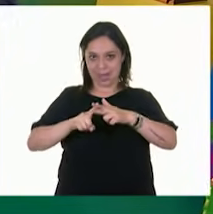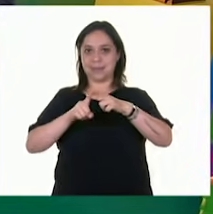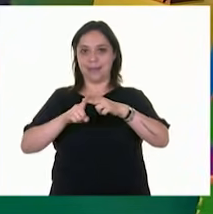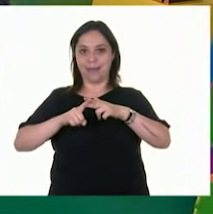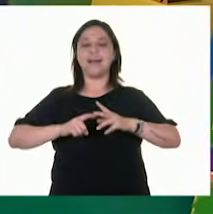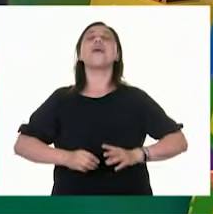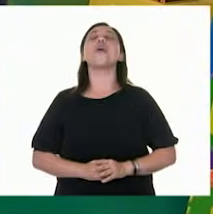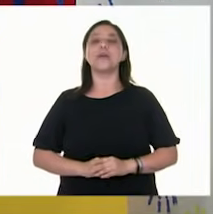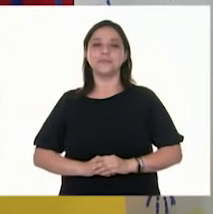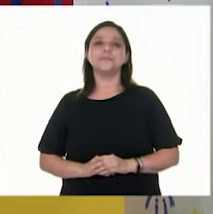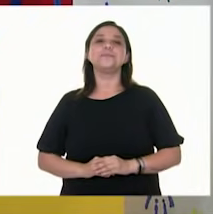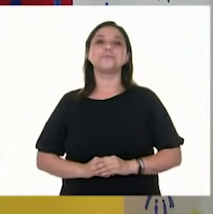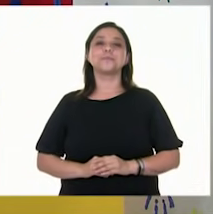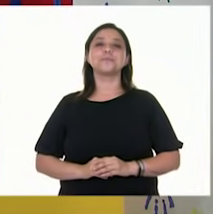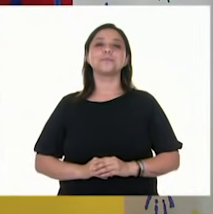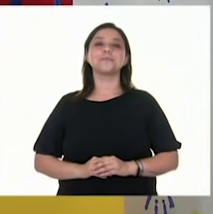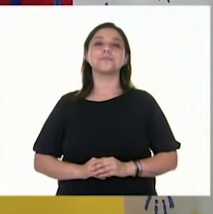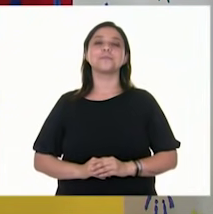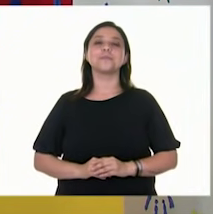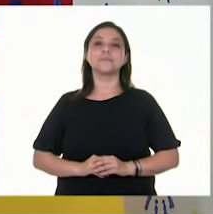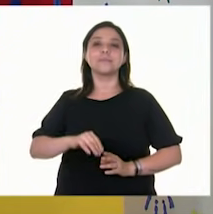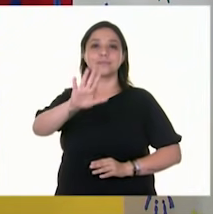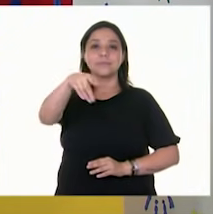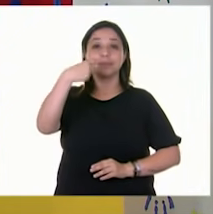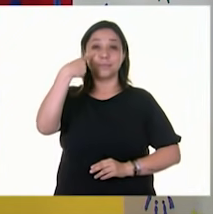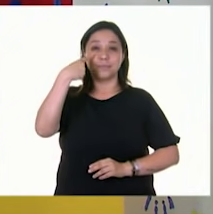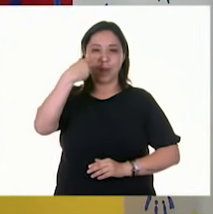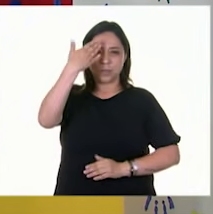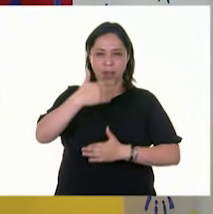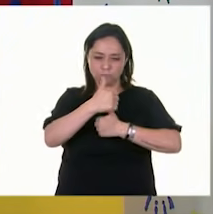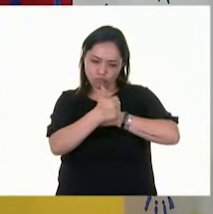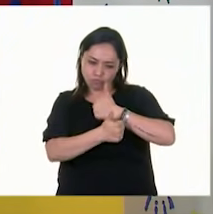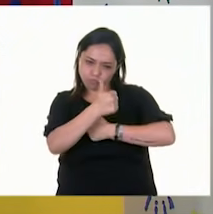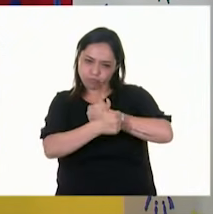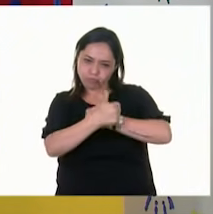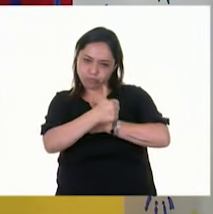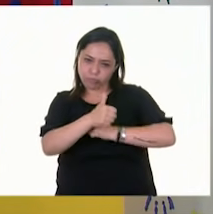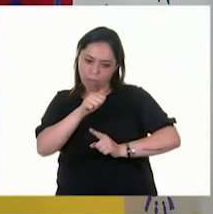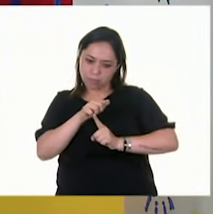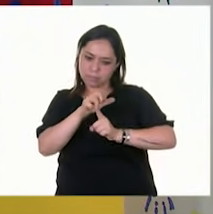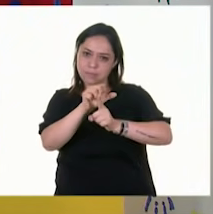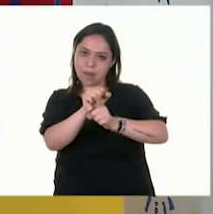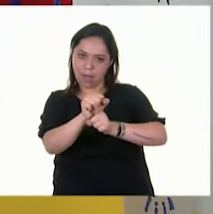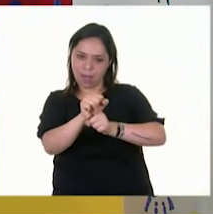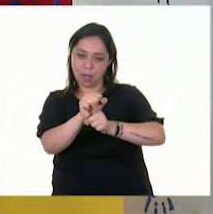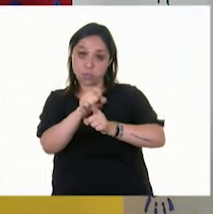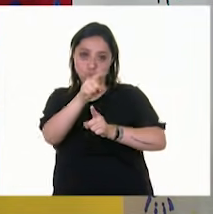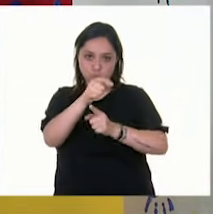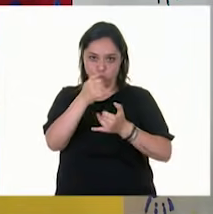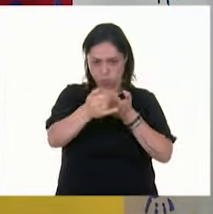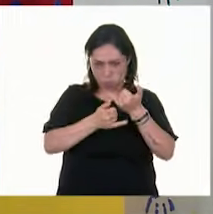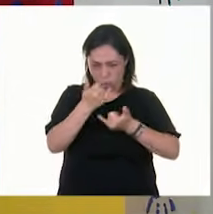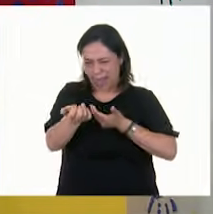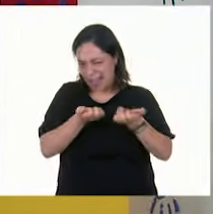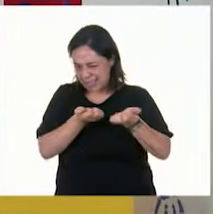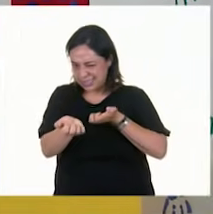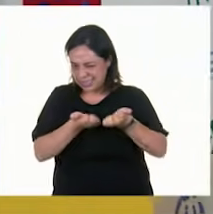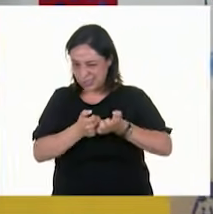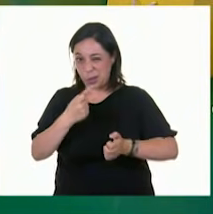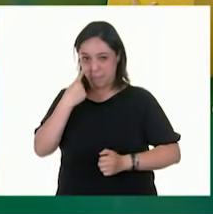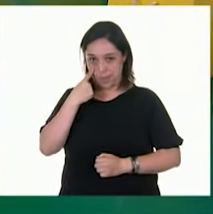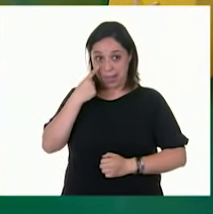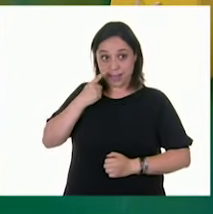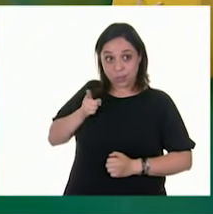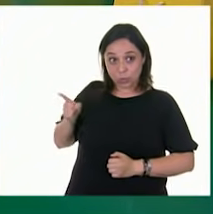Perfecto. Ok, entonces, para saber qué reto, como ustedes lo van a poner, el juego, ¿qué les parece? Vamos a hacer un ejercicio. Mira, yo aquí